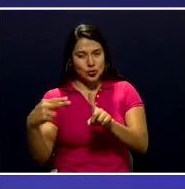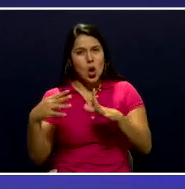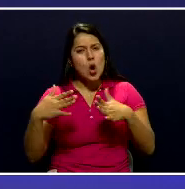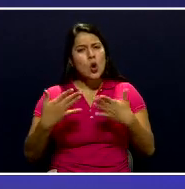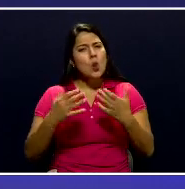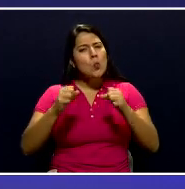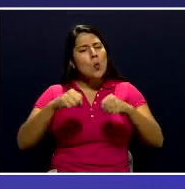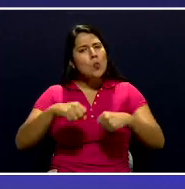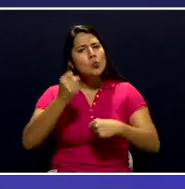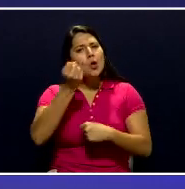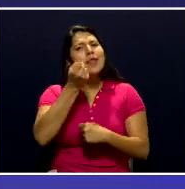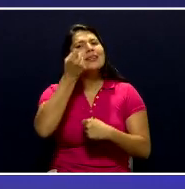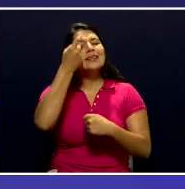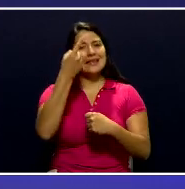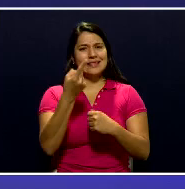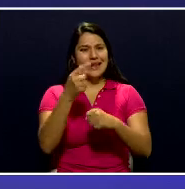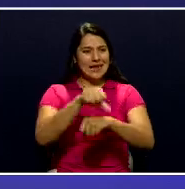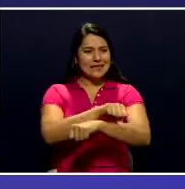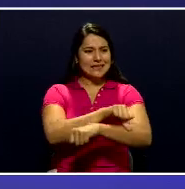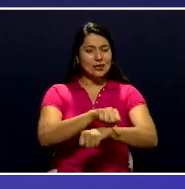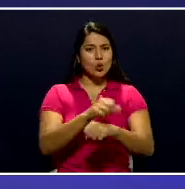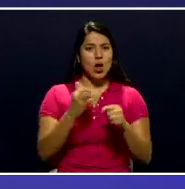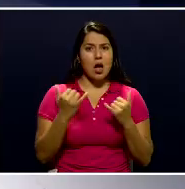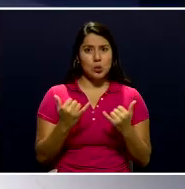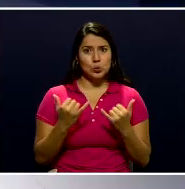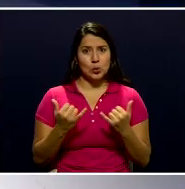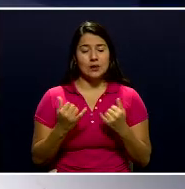la arquitectura del siglo XXI?